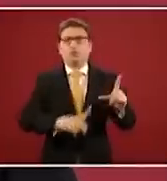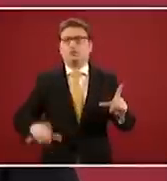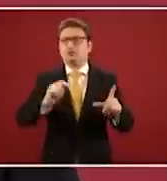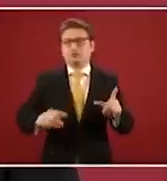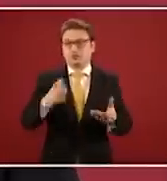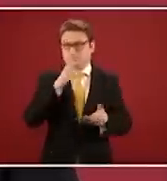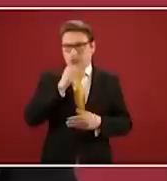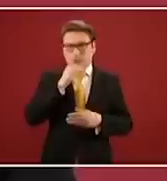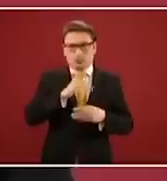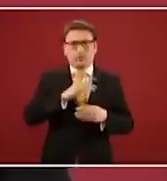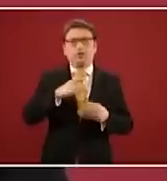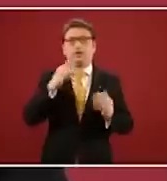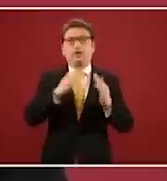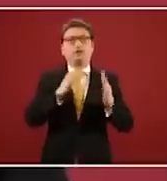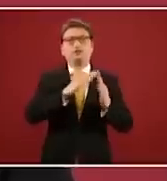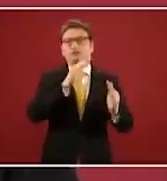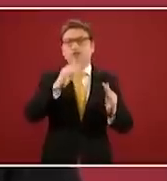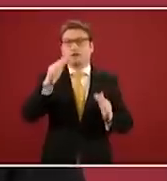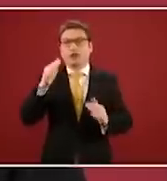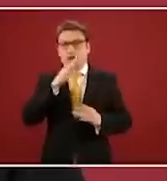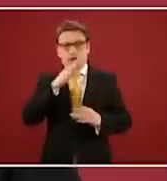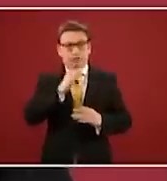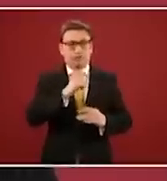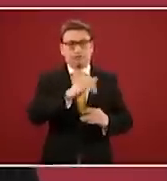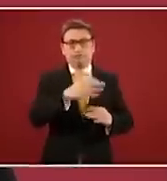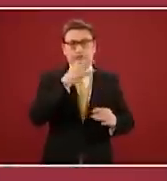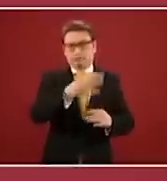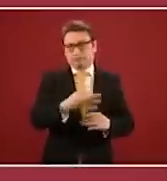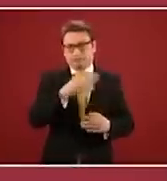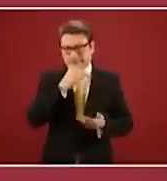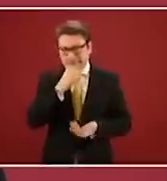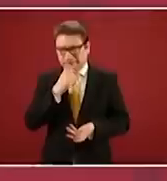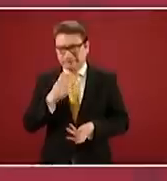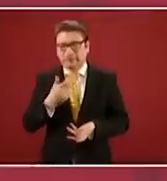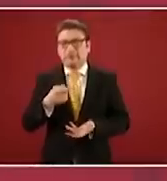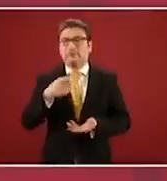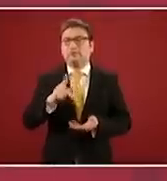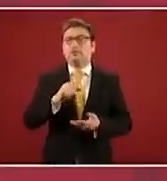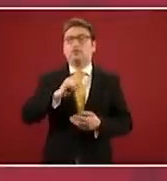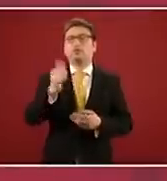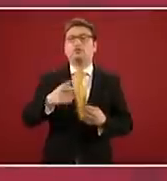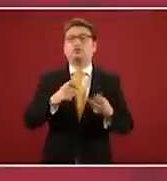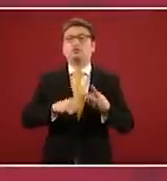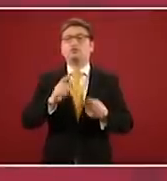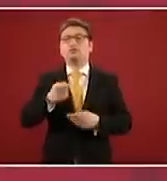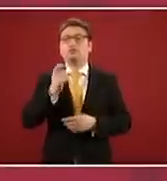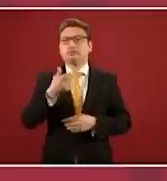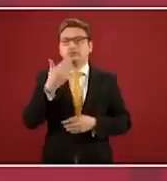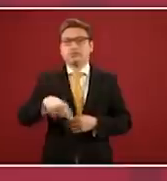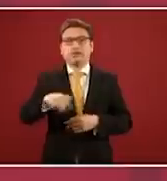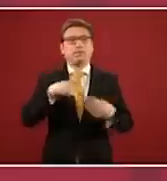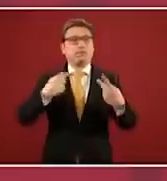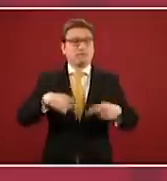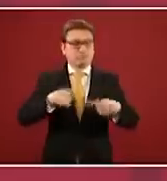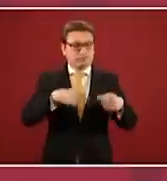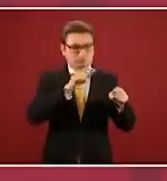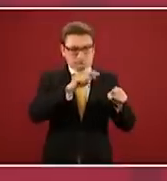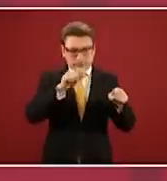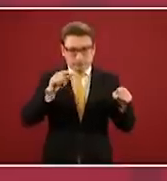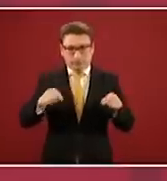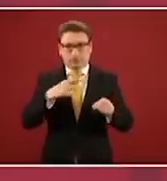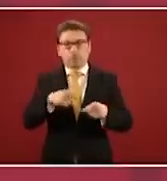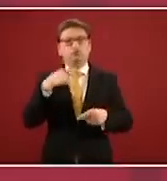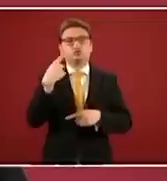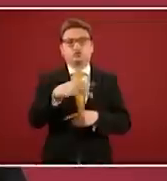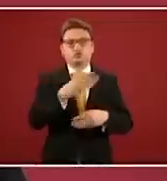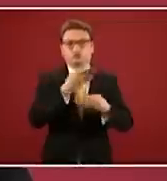estar yendo casa por casa a hacer las notificaciones. Segundo, también por el tipo de sujetos a los que en su momento se le bloquean